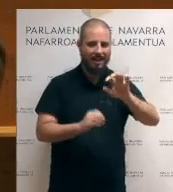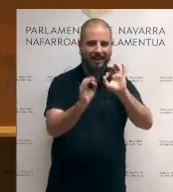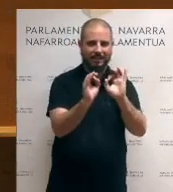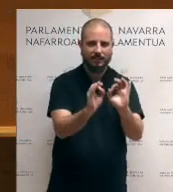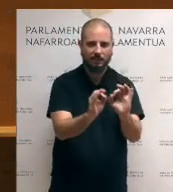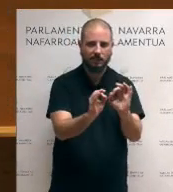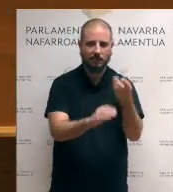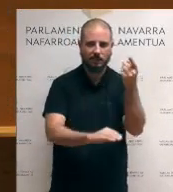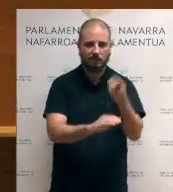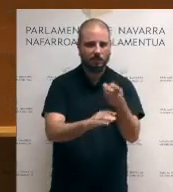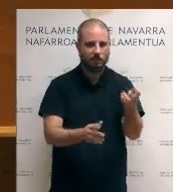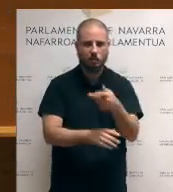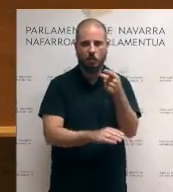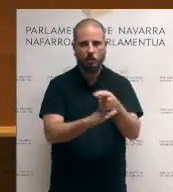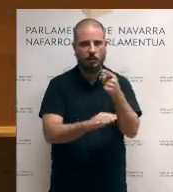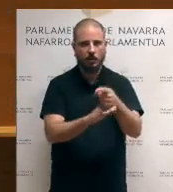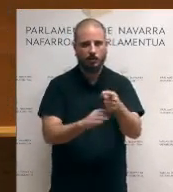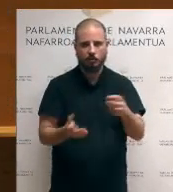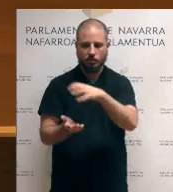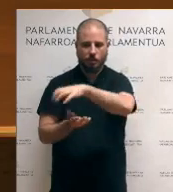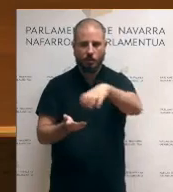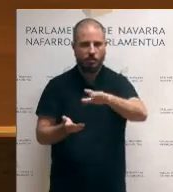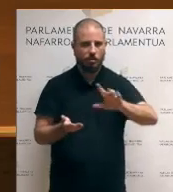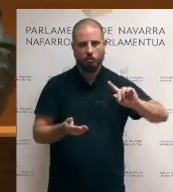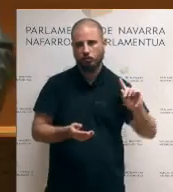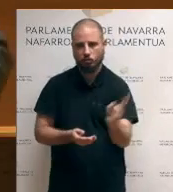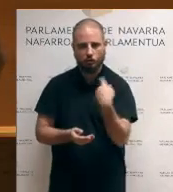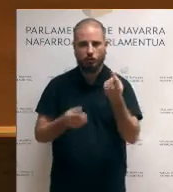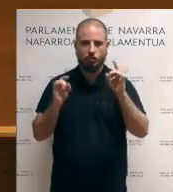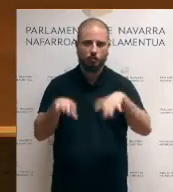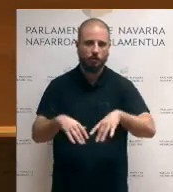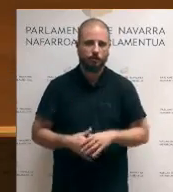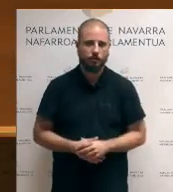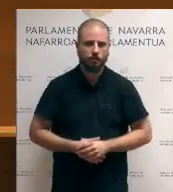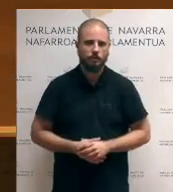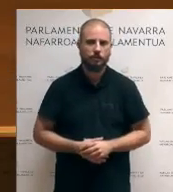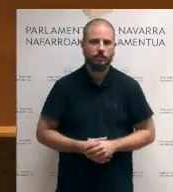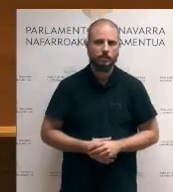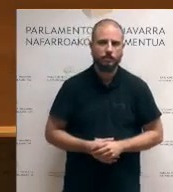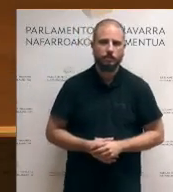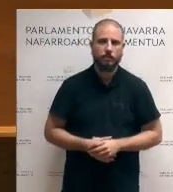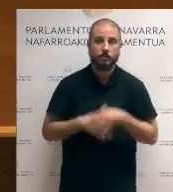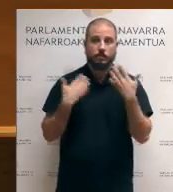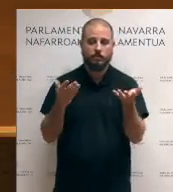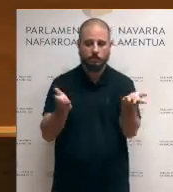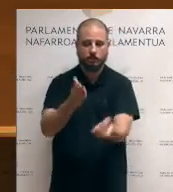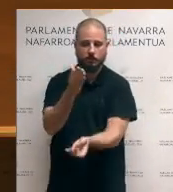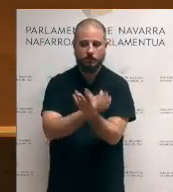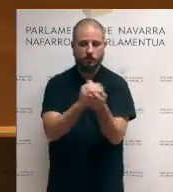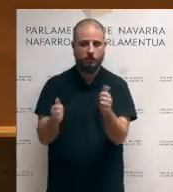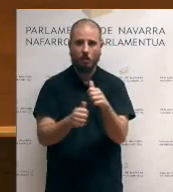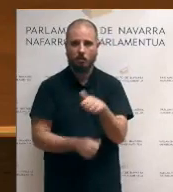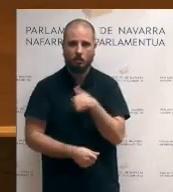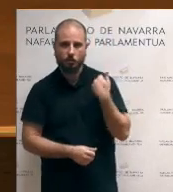y marco obligatorio para todos los centros de Navarra. Por eso, porque se abre una nueva ventana de oportunidad con la necesidad